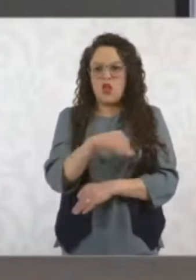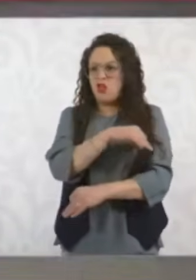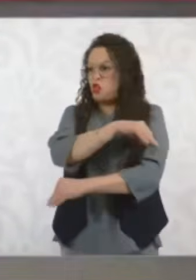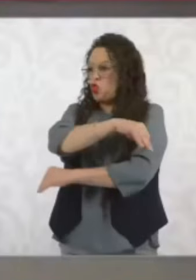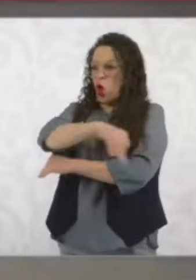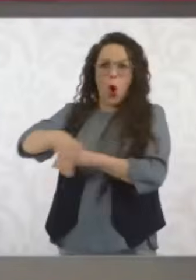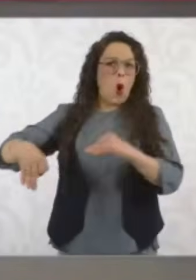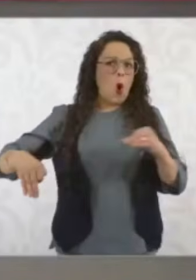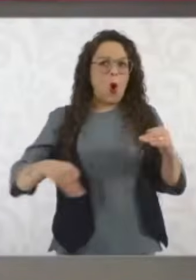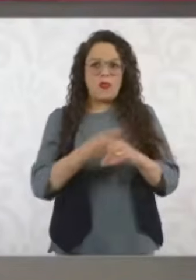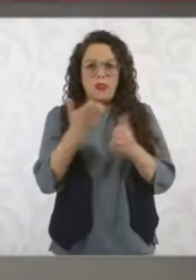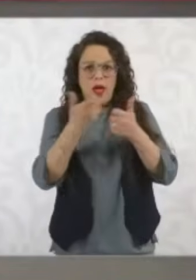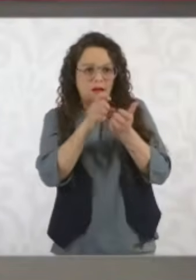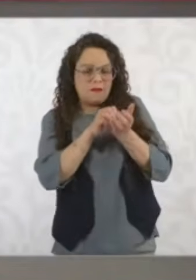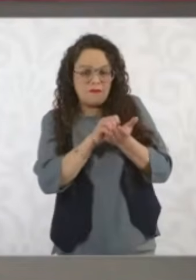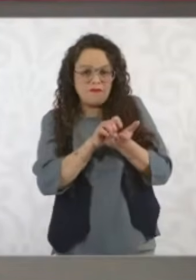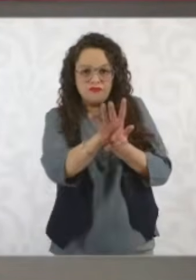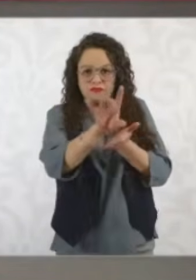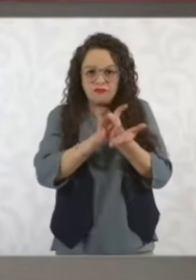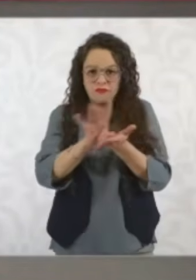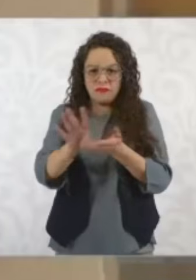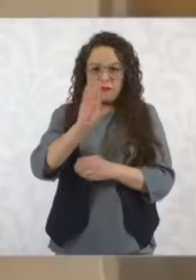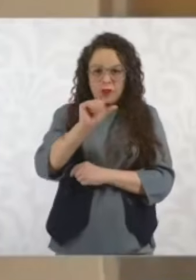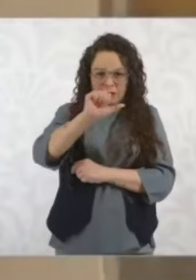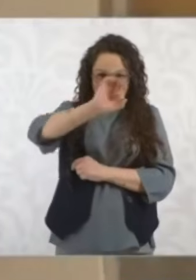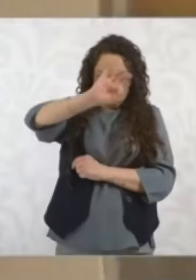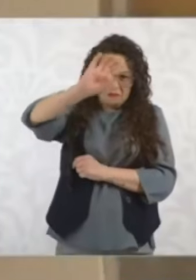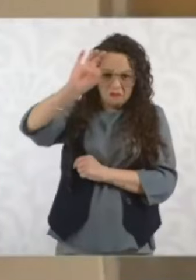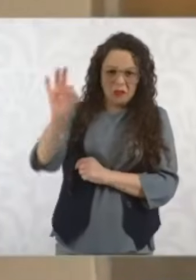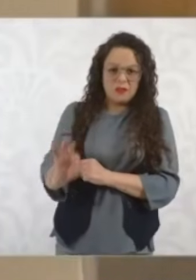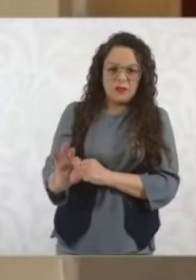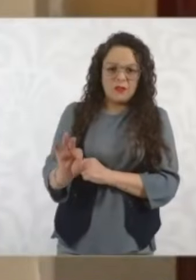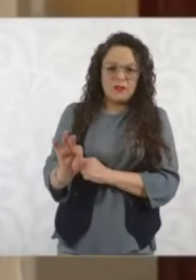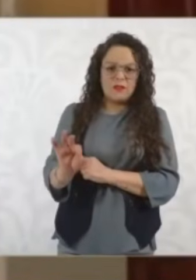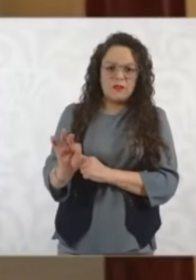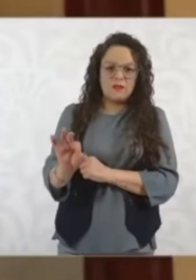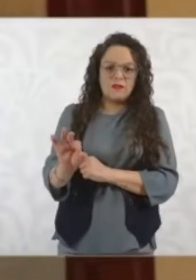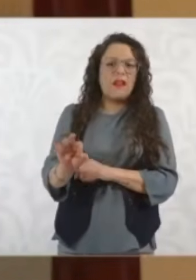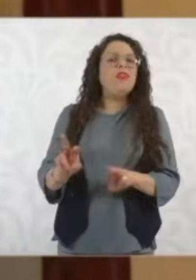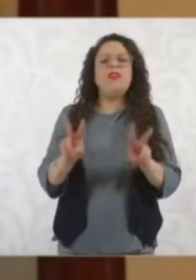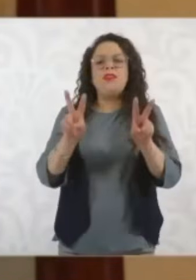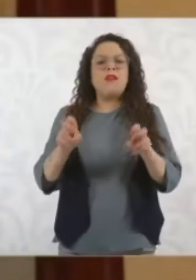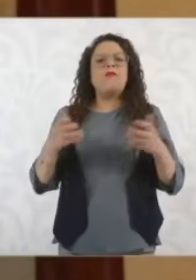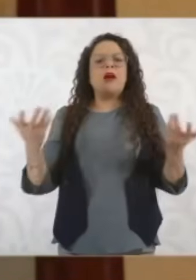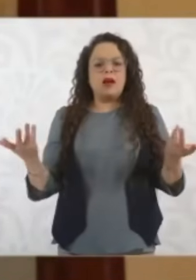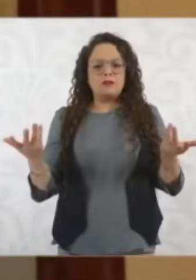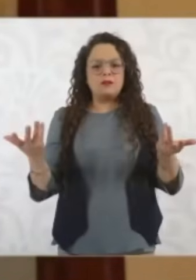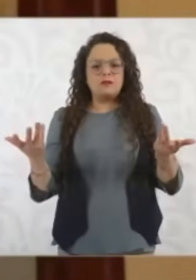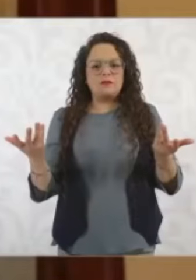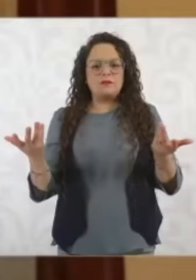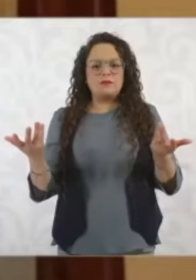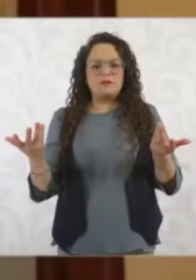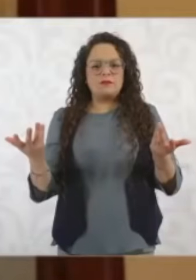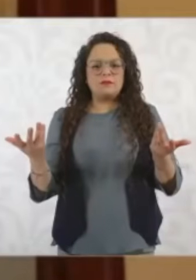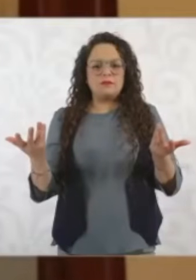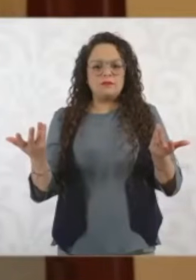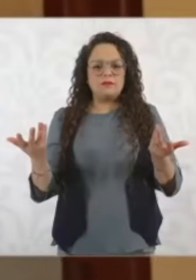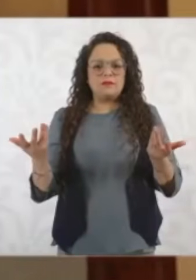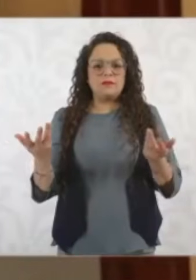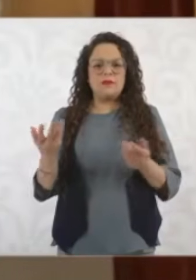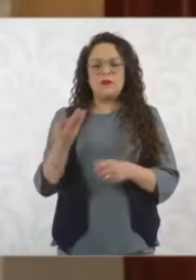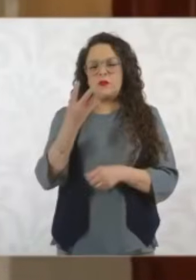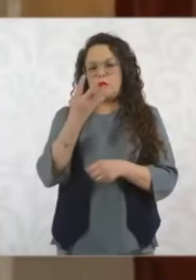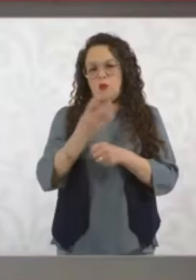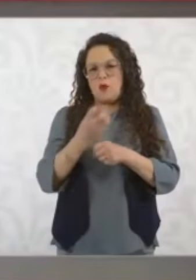el 96% de sus publicaciones están dedicadas a atacar a la Cuarta